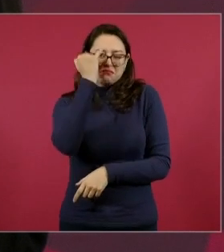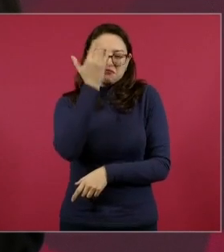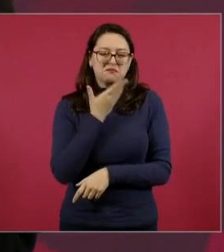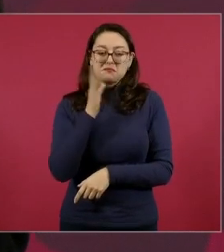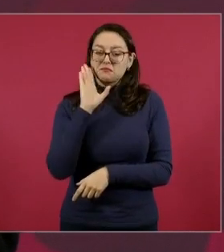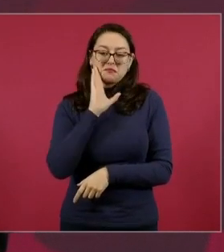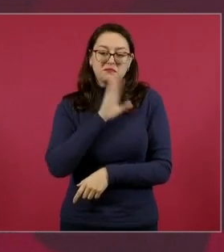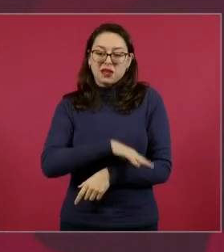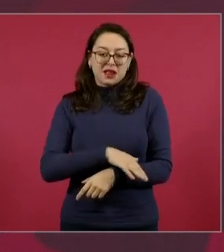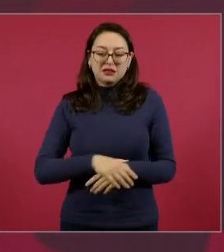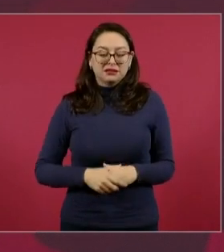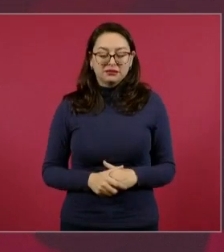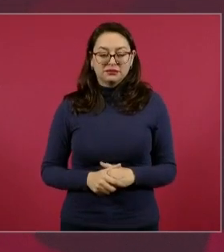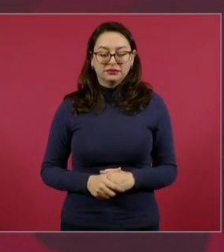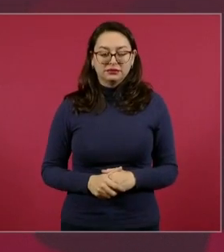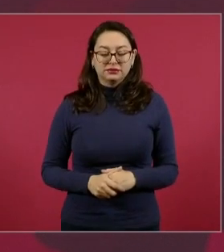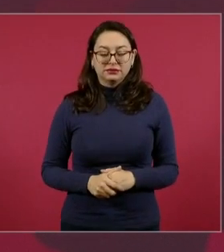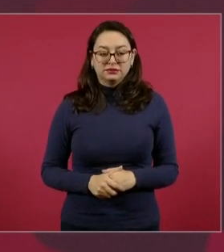Se ven muy mal.